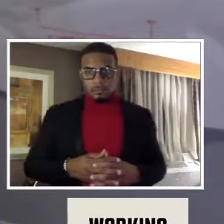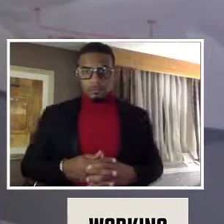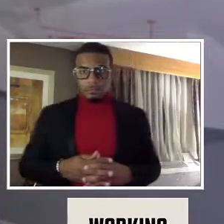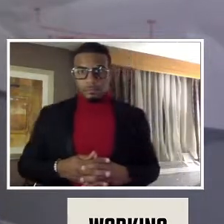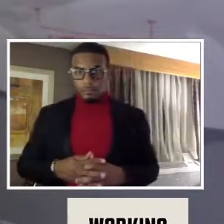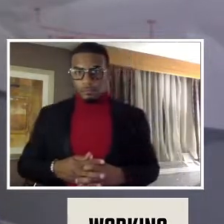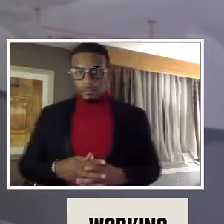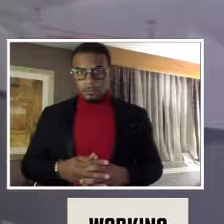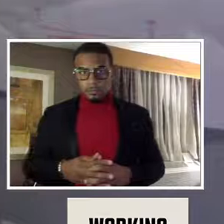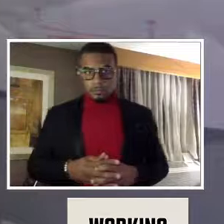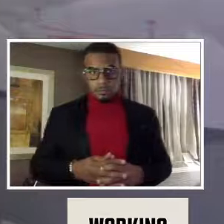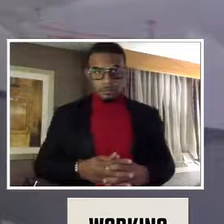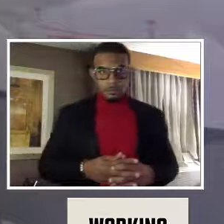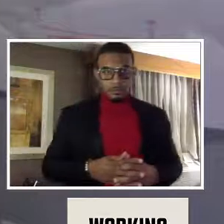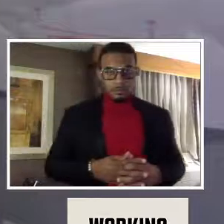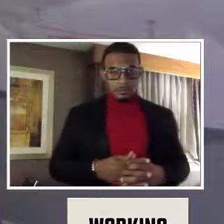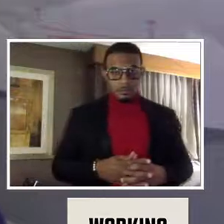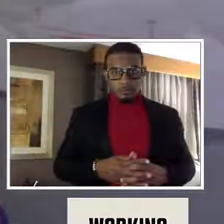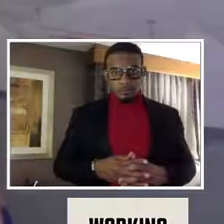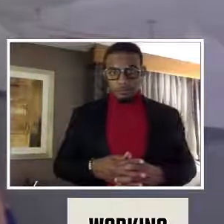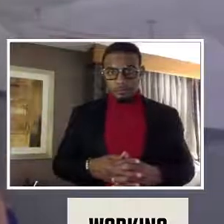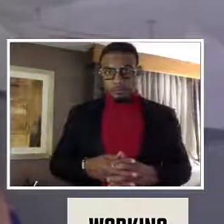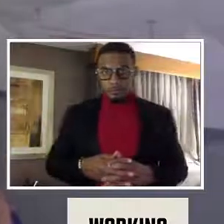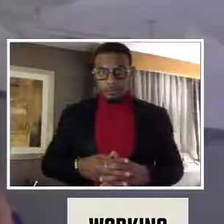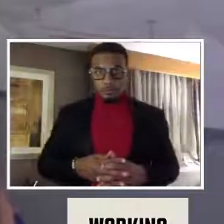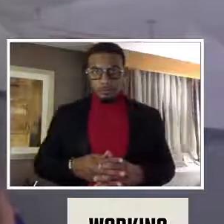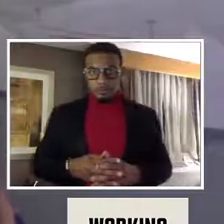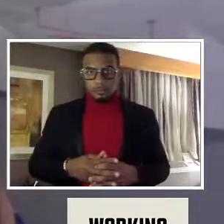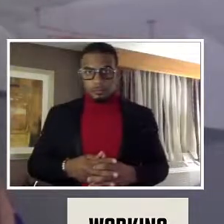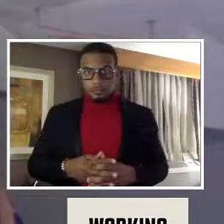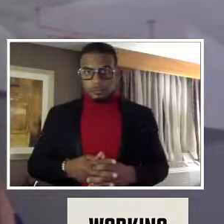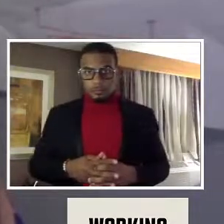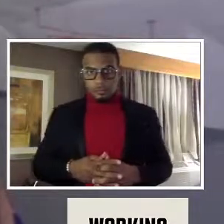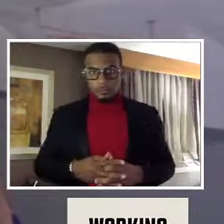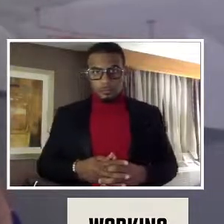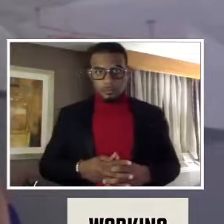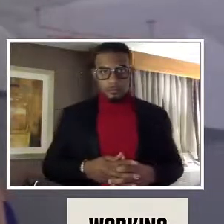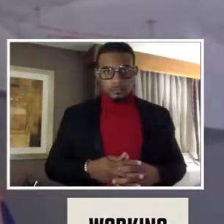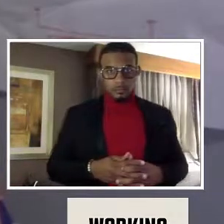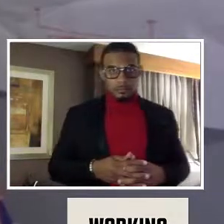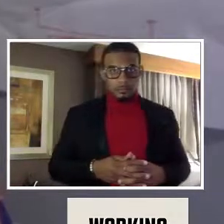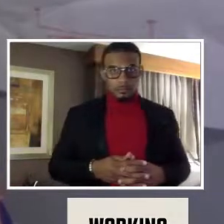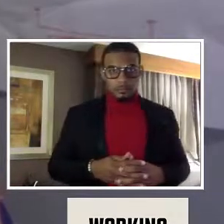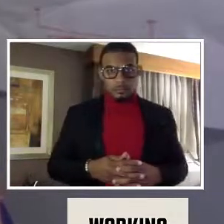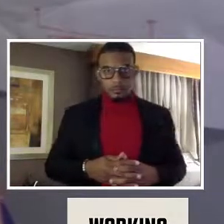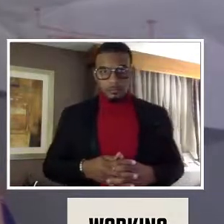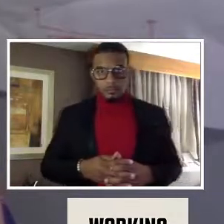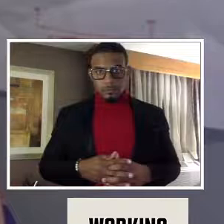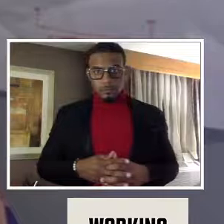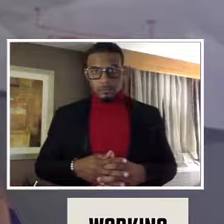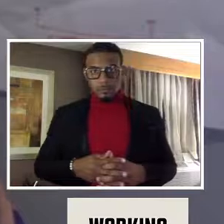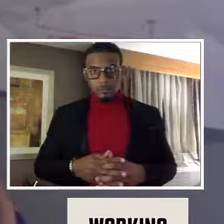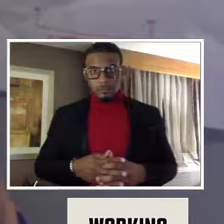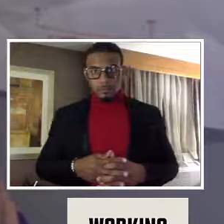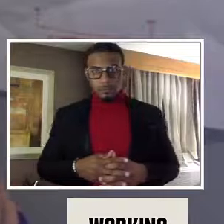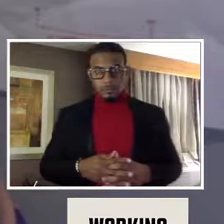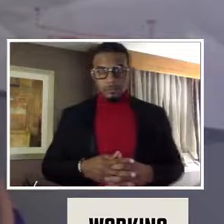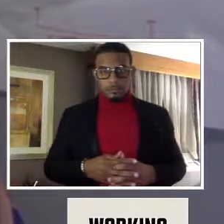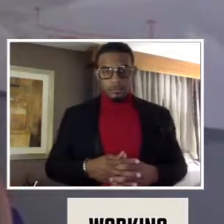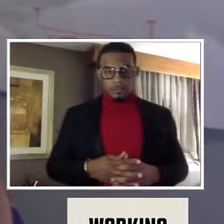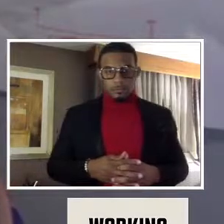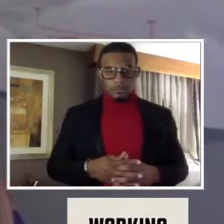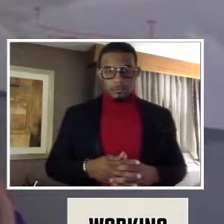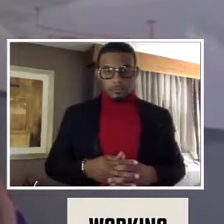hablada en español, por favor, vaya al menú de Zoom. En una computadora, selecciona